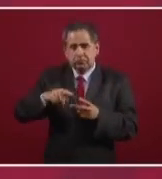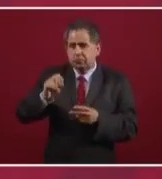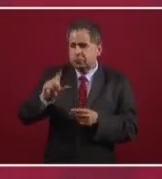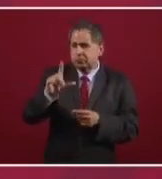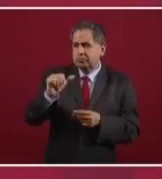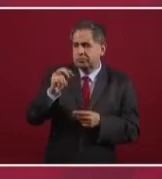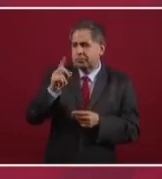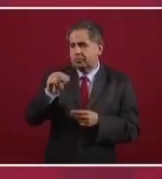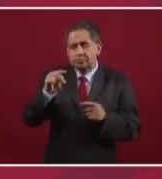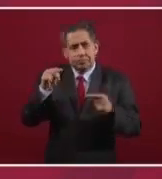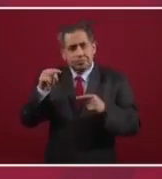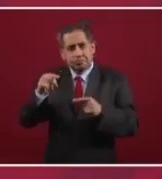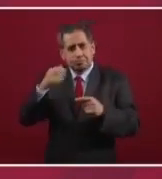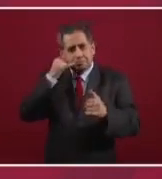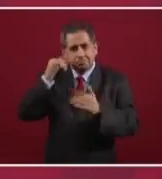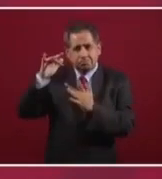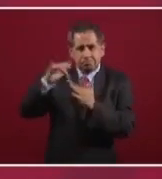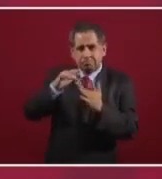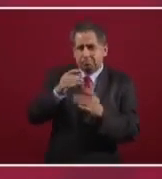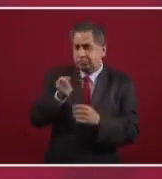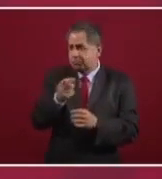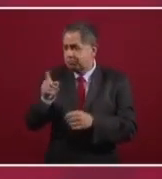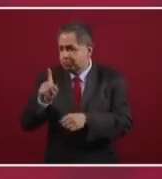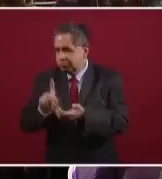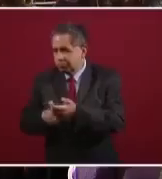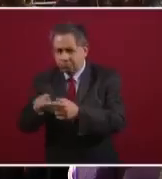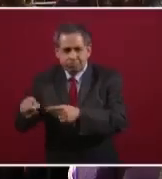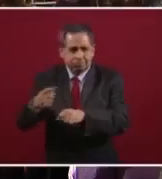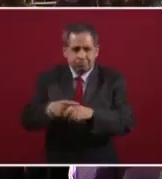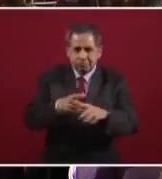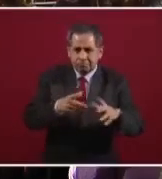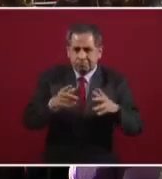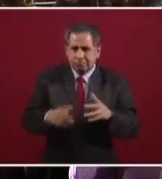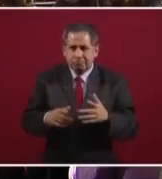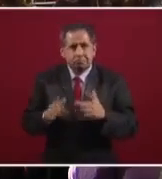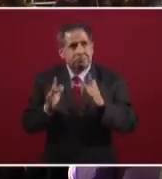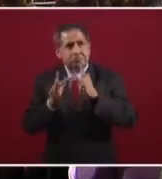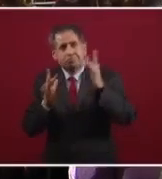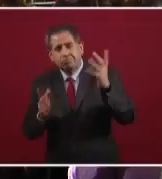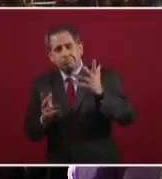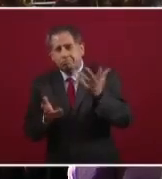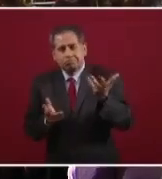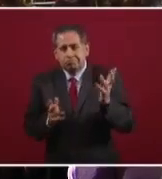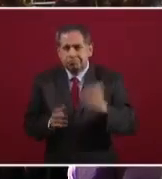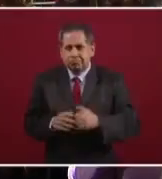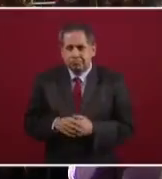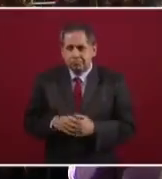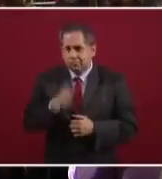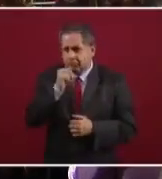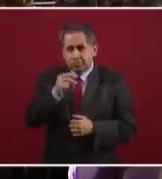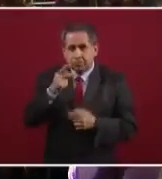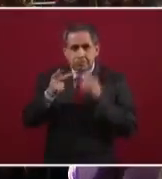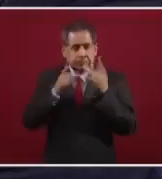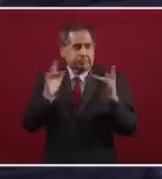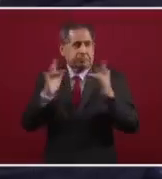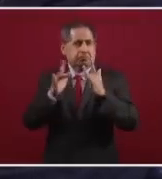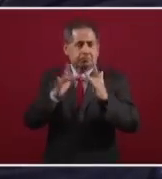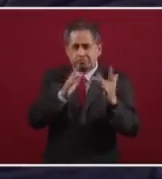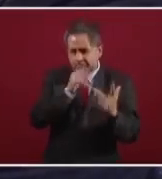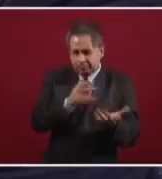requiere, porque hay enfermos, porque hay incomunicación. No puede uno hablar,